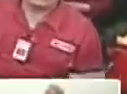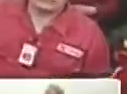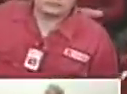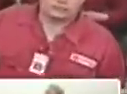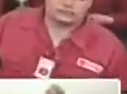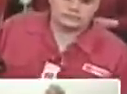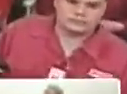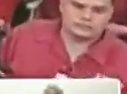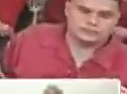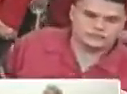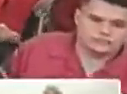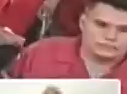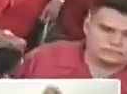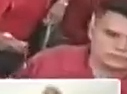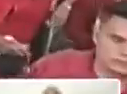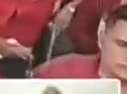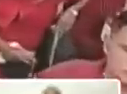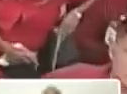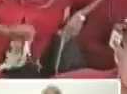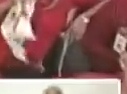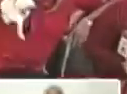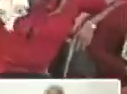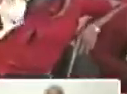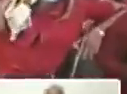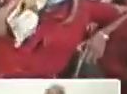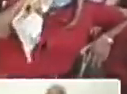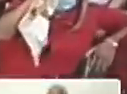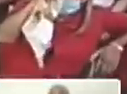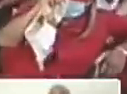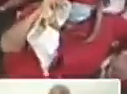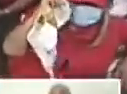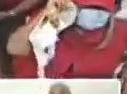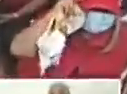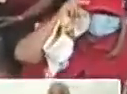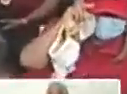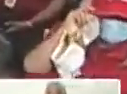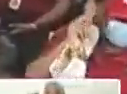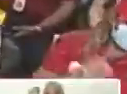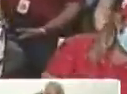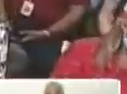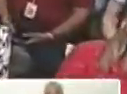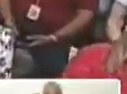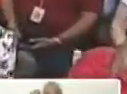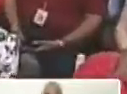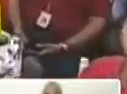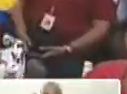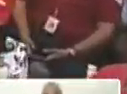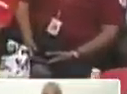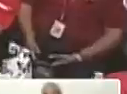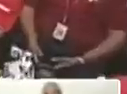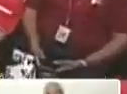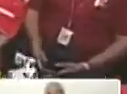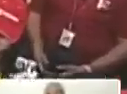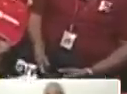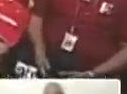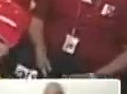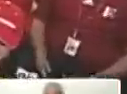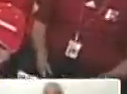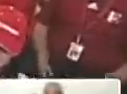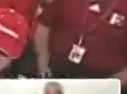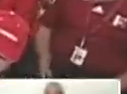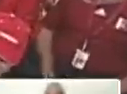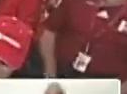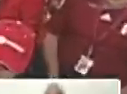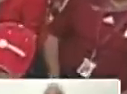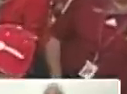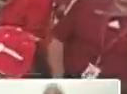Recordar es hacer conciencia. Algunos dicen que recordar es vivir, y es